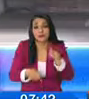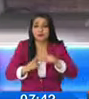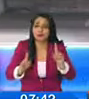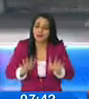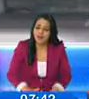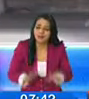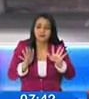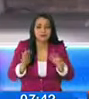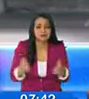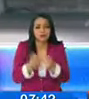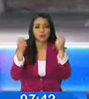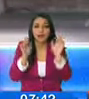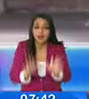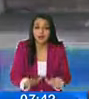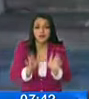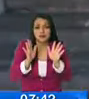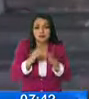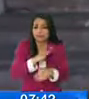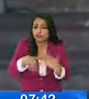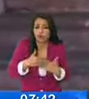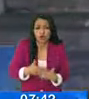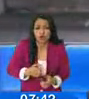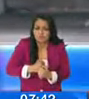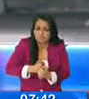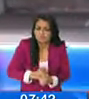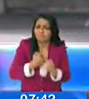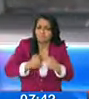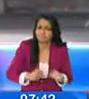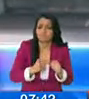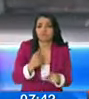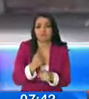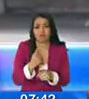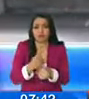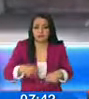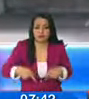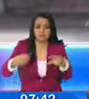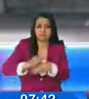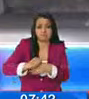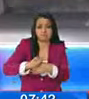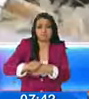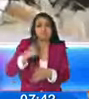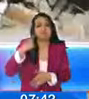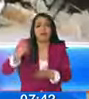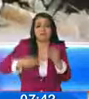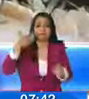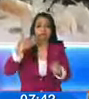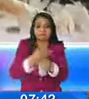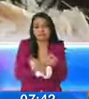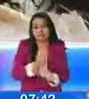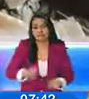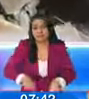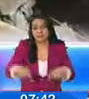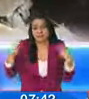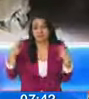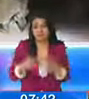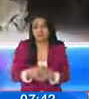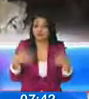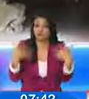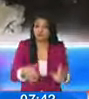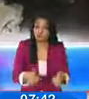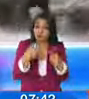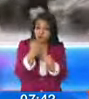son las circunstancias y nosotros damos todo porque nos entrenamos para eso y estamos para salvar vidas. Una noble labor que no solo es